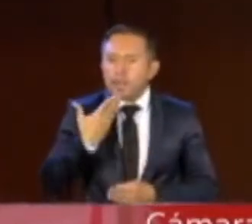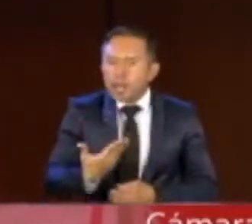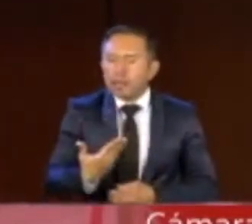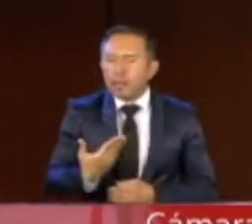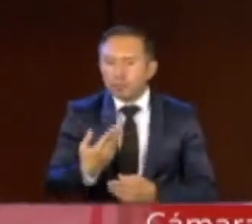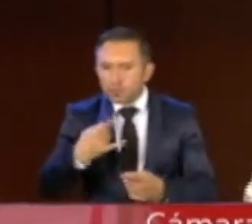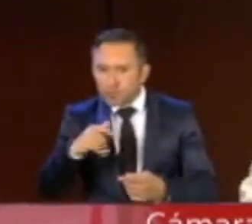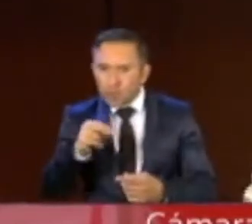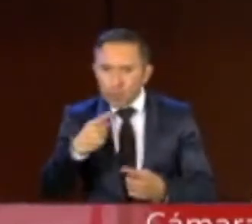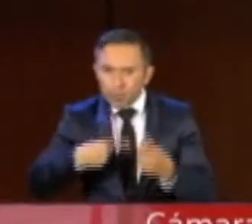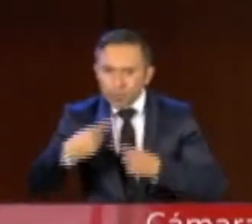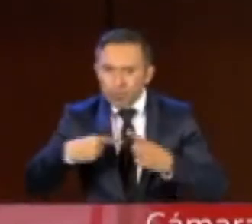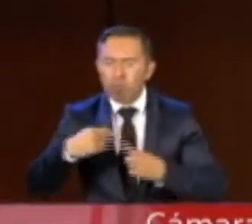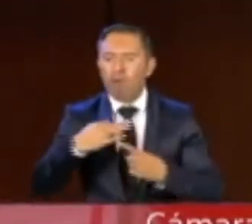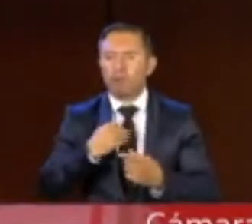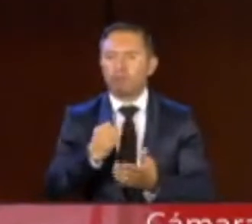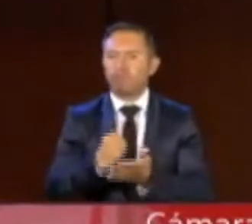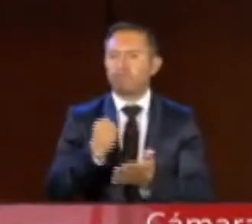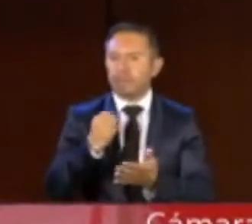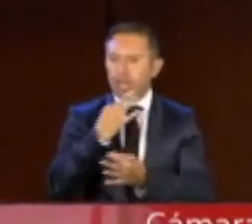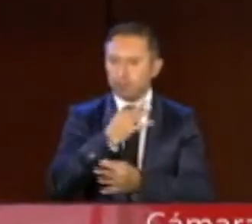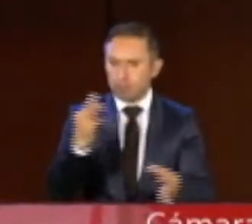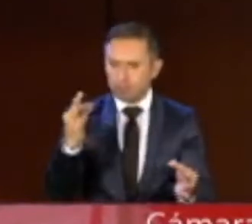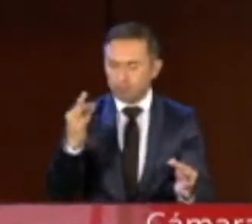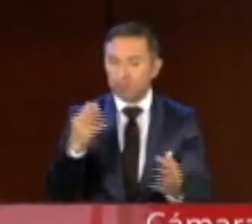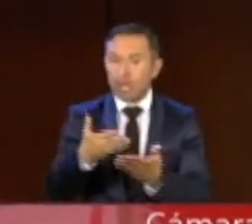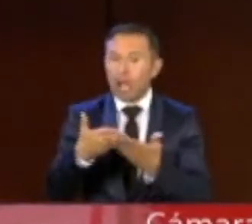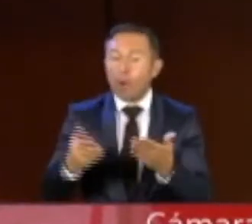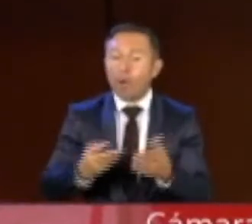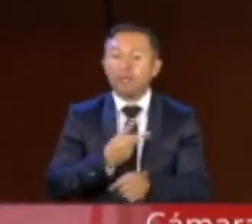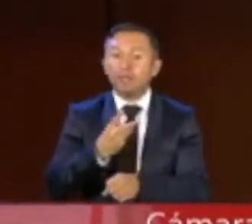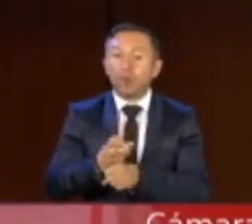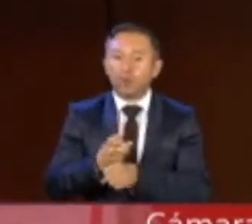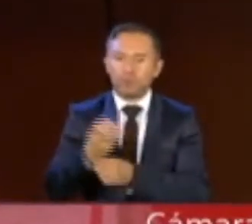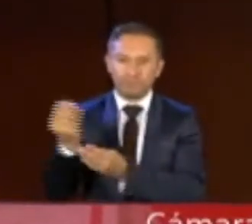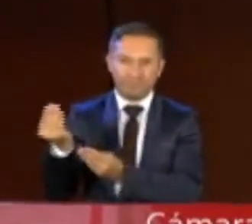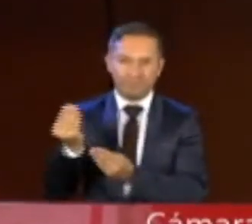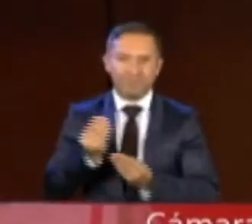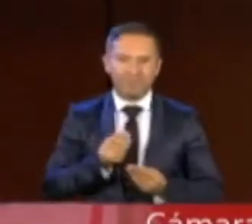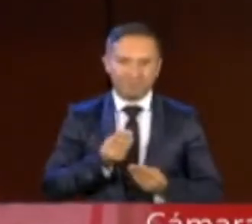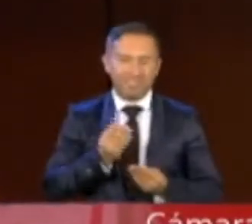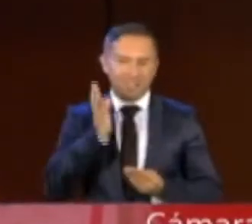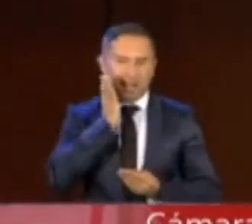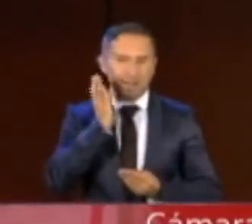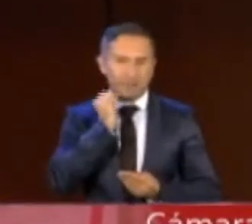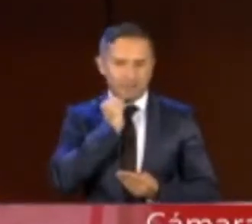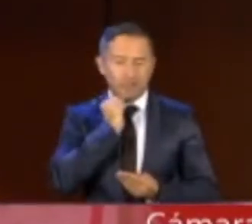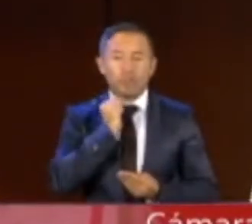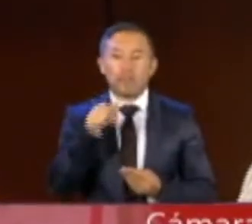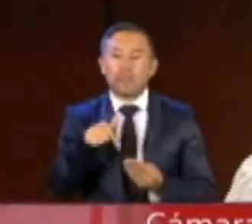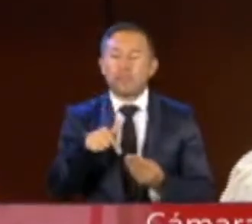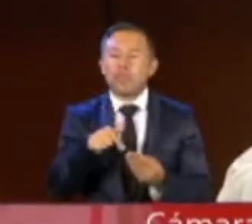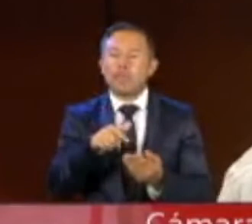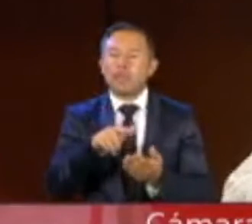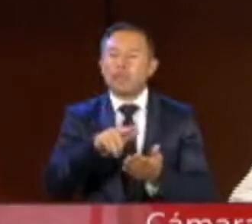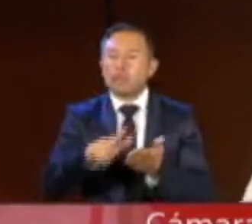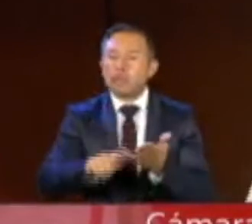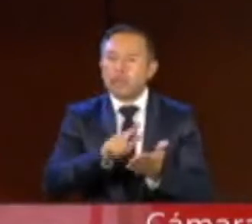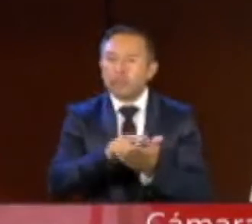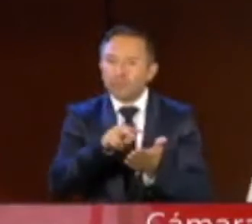González de Hidalgo. El presidente de la Junta de Coordinación Política, Ricardo Monreal, afirmó que ya tiene el